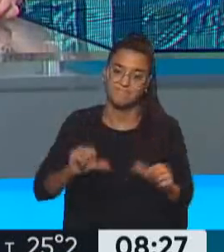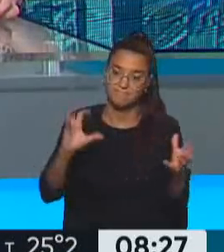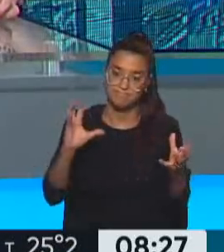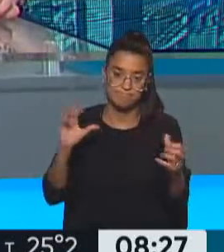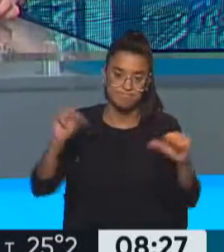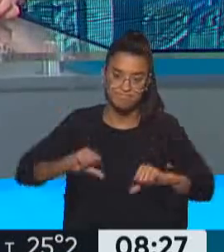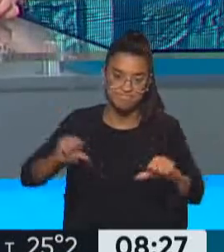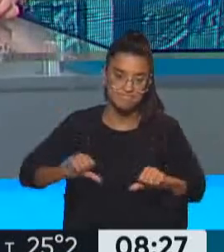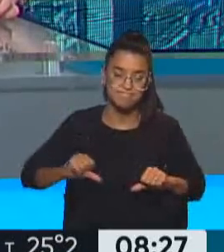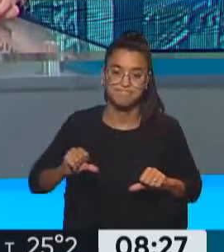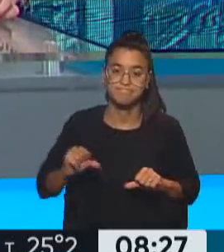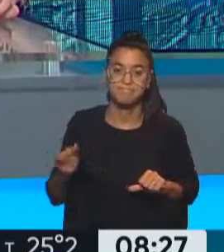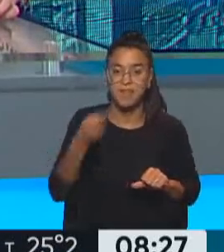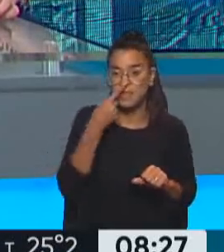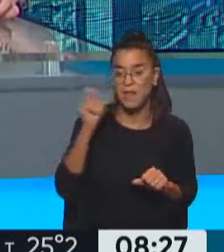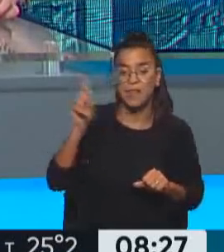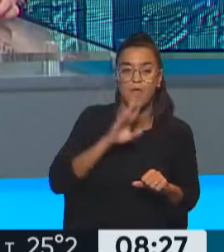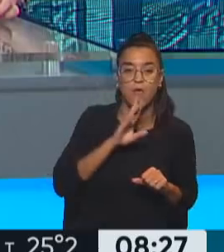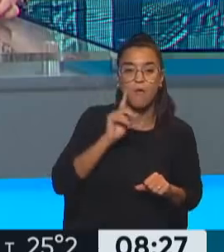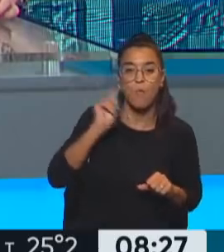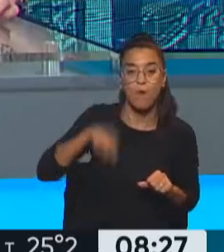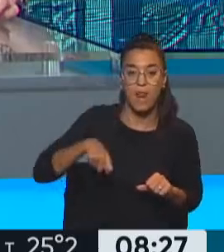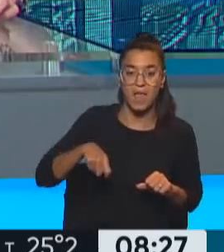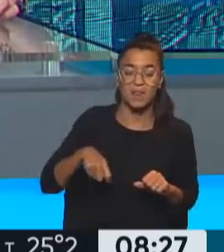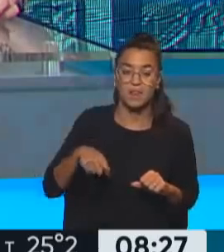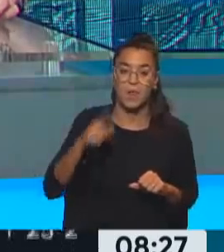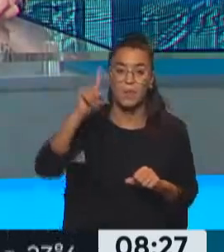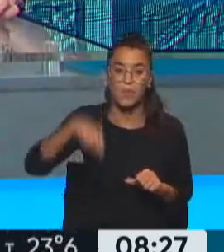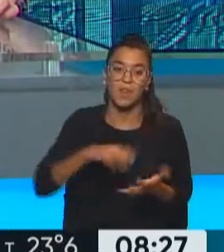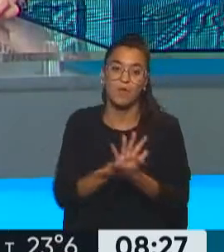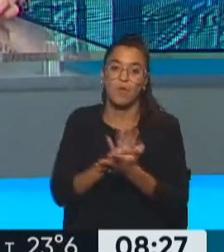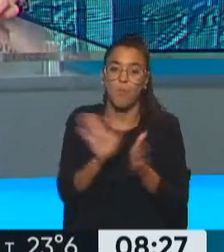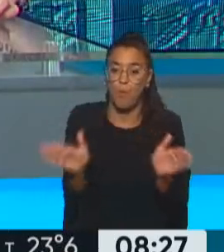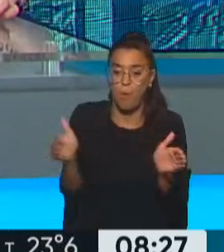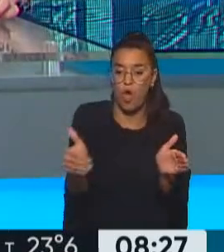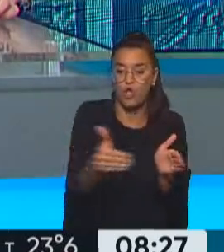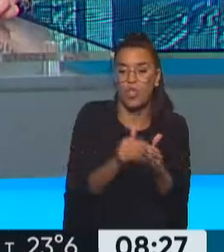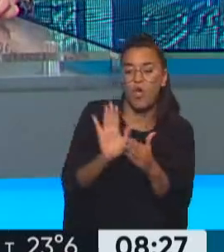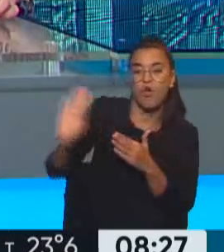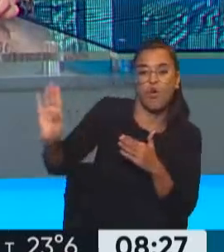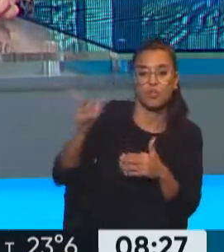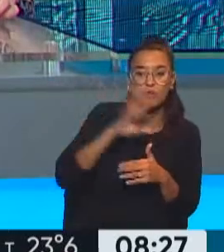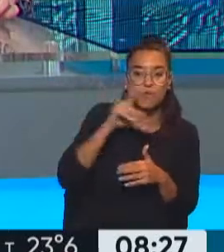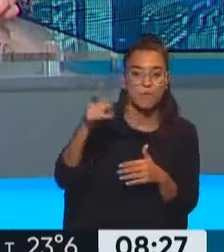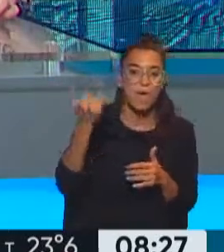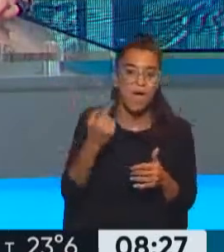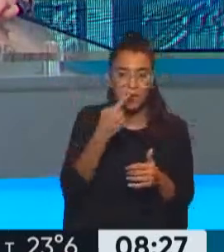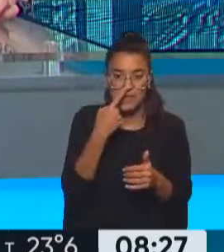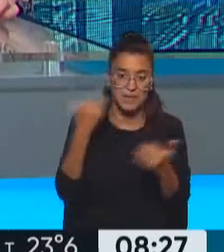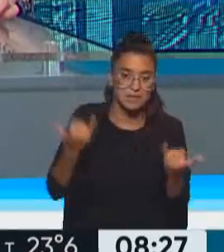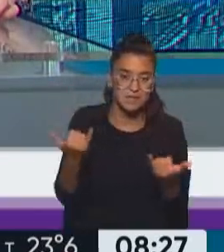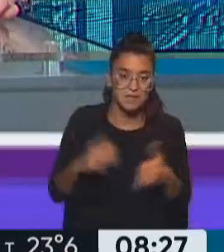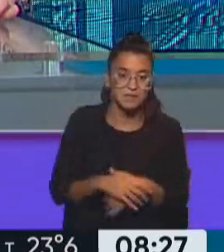mucho los intereses de Ucrania de que se genere una suerte de bloqueo a Rusia, porque hay intereses en juego dando vueltas,